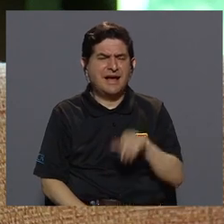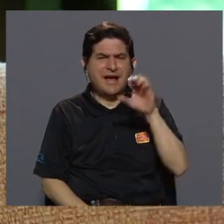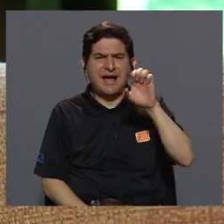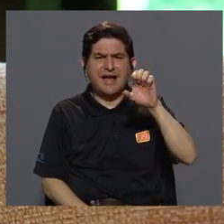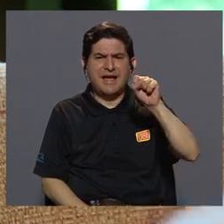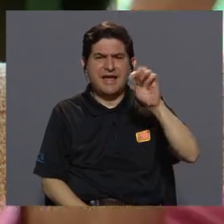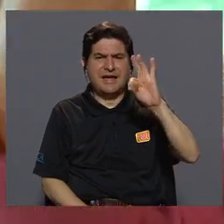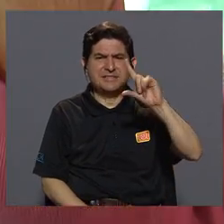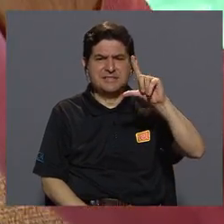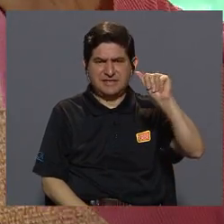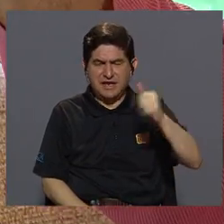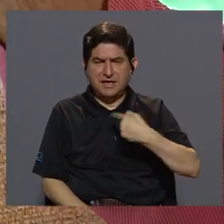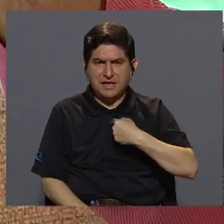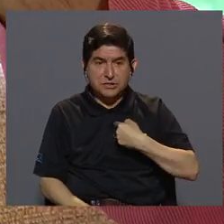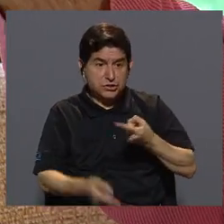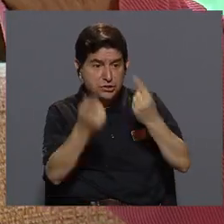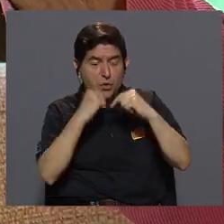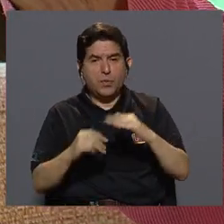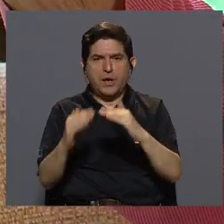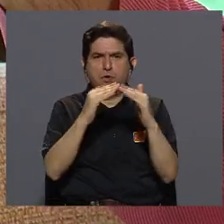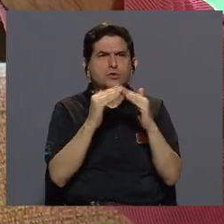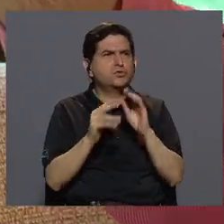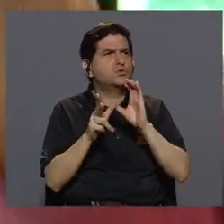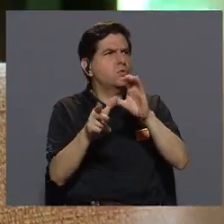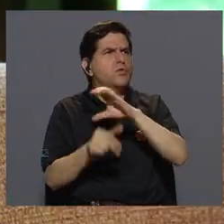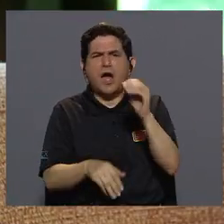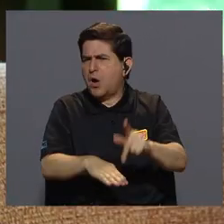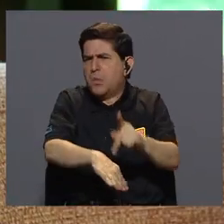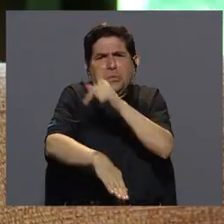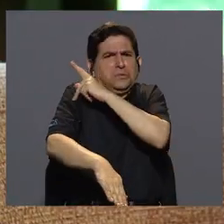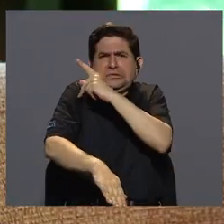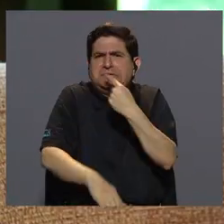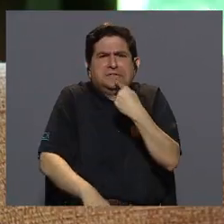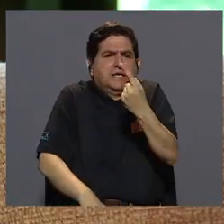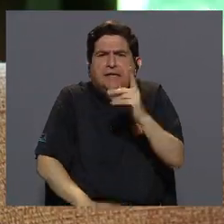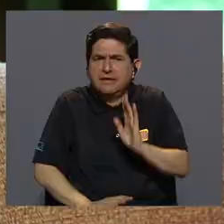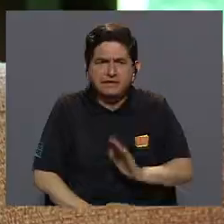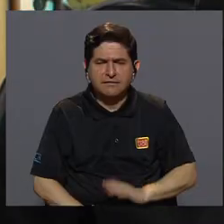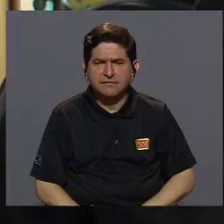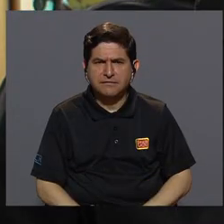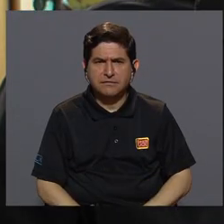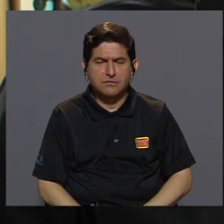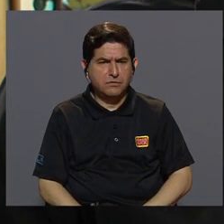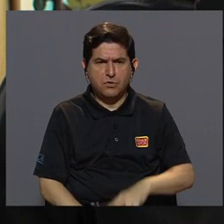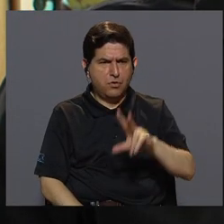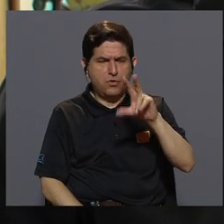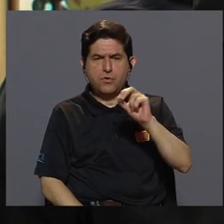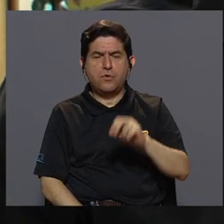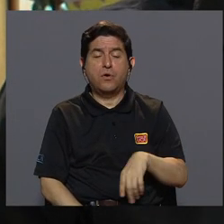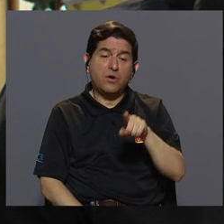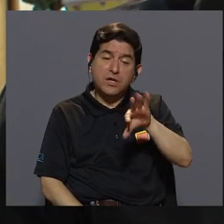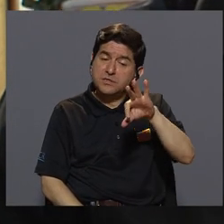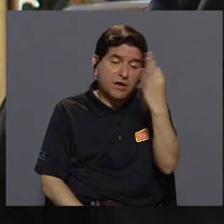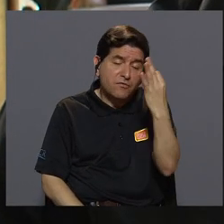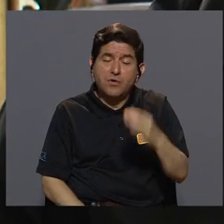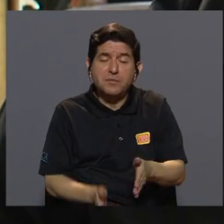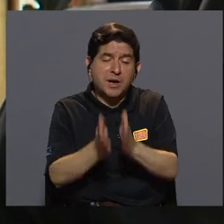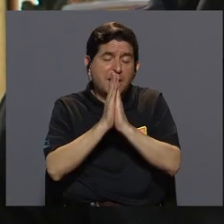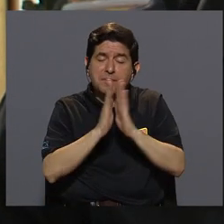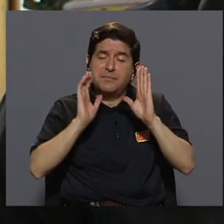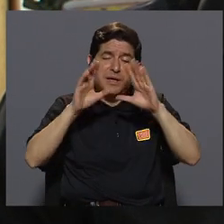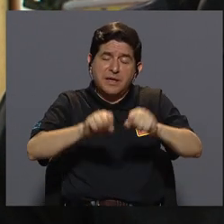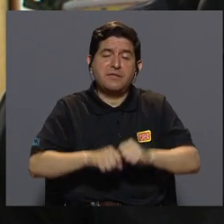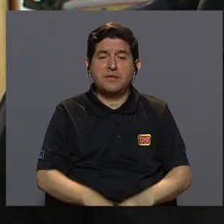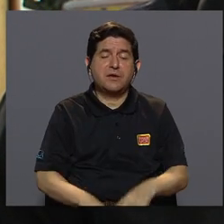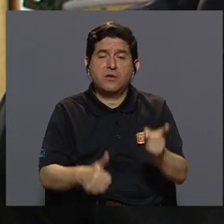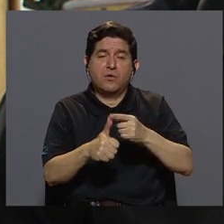Estrella si vengo desde Ciudad Colón o de Puriscal? Y dice, no, pues que es que así es, tiene que pedir una